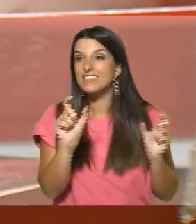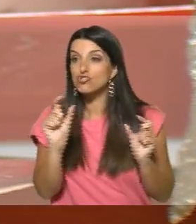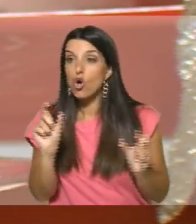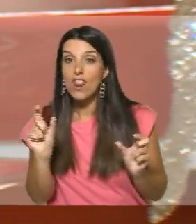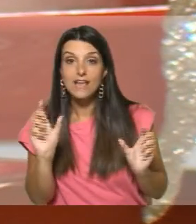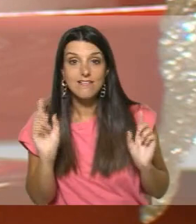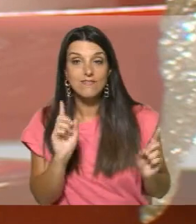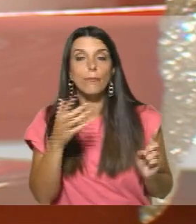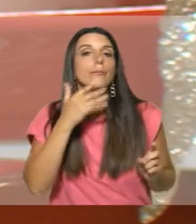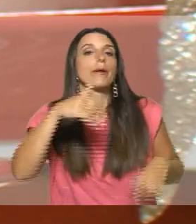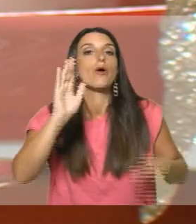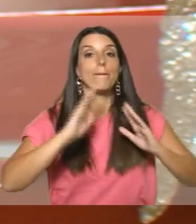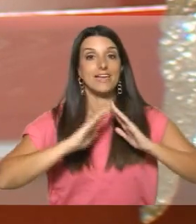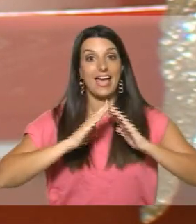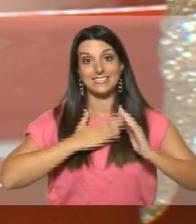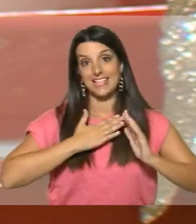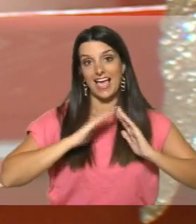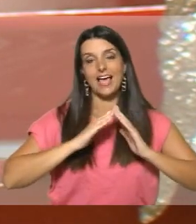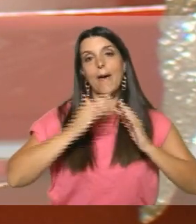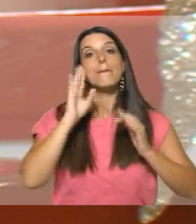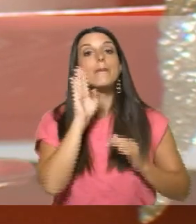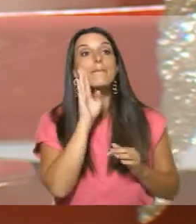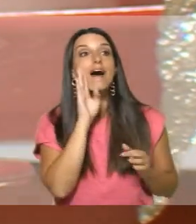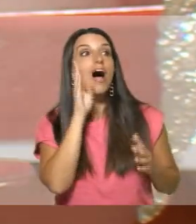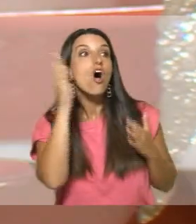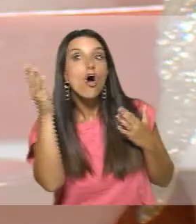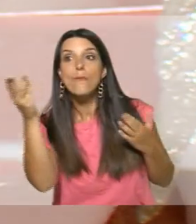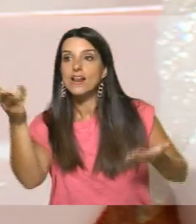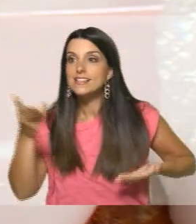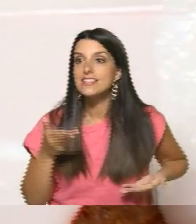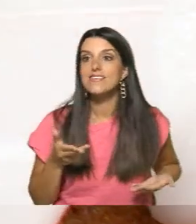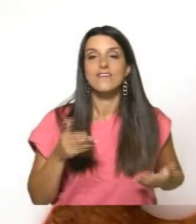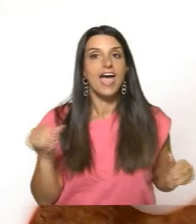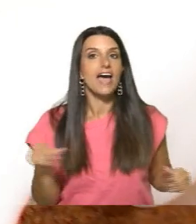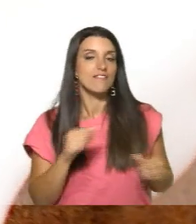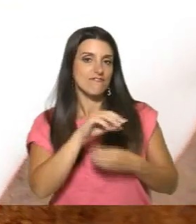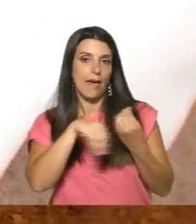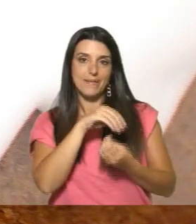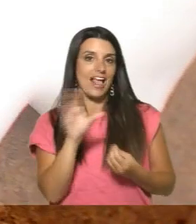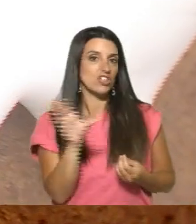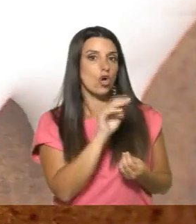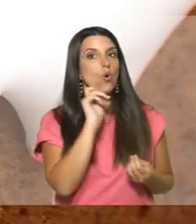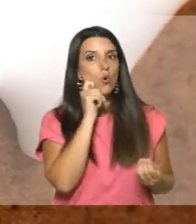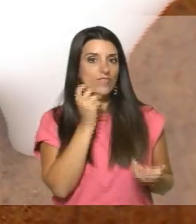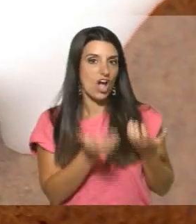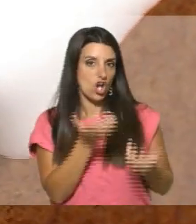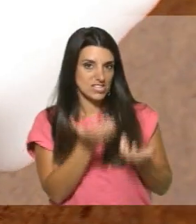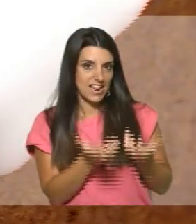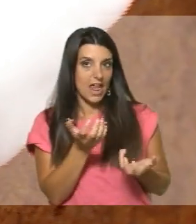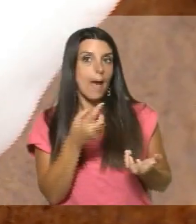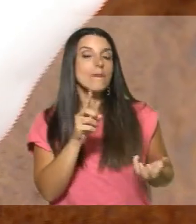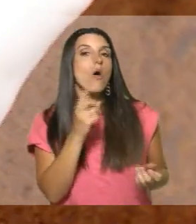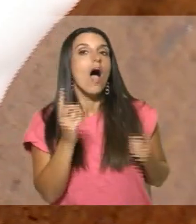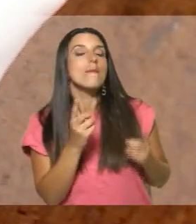¿viste? Totalmente. Por ejemplo, en casa yo siempre mamá ahí como recibiendo y haciendo, igual, bueno, en mi familia a todos les gusta cocinar y hacer, pero a